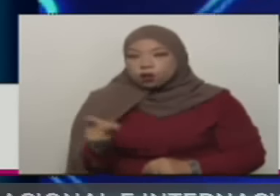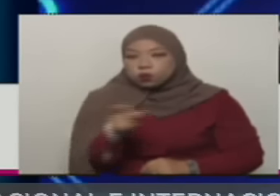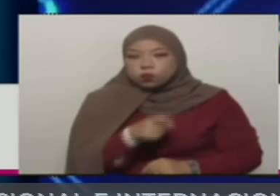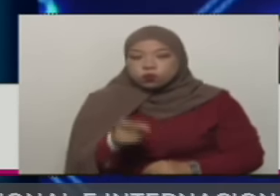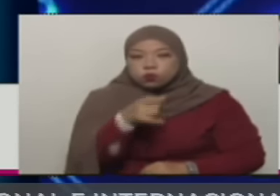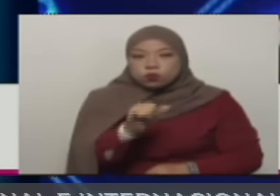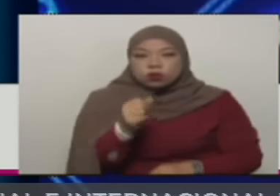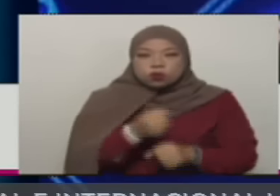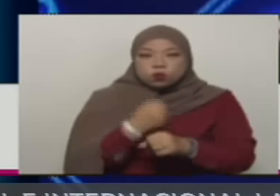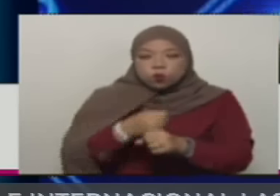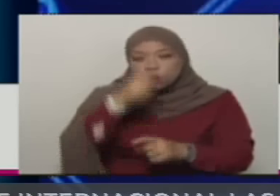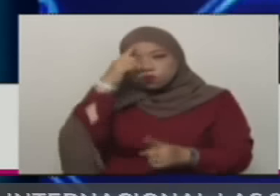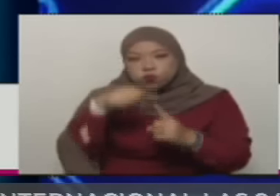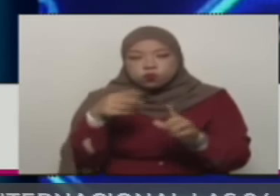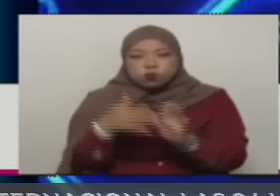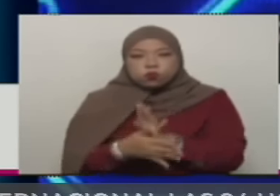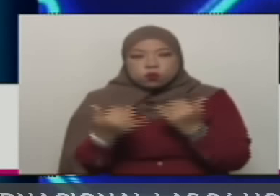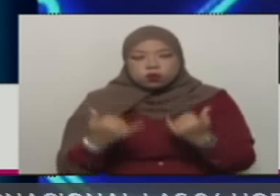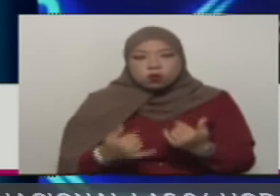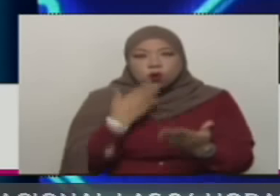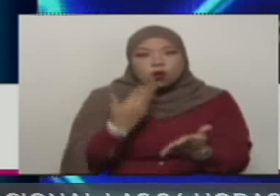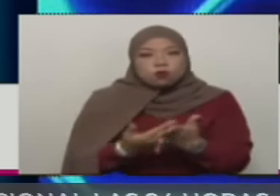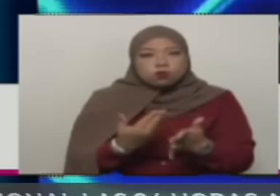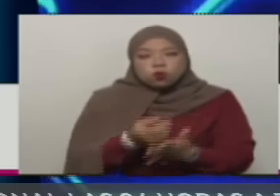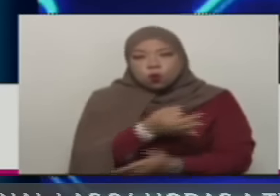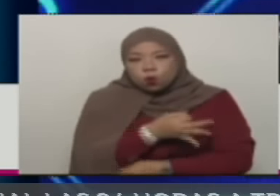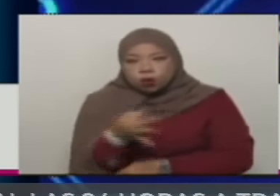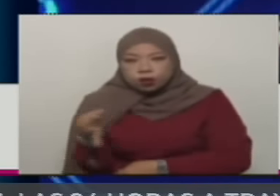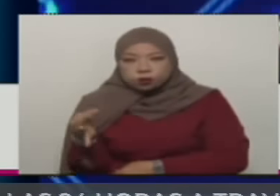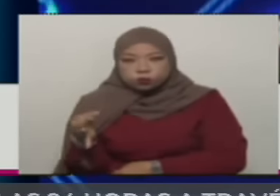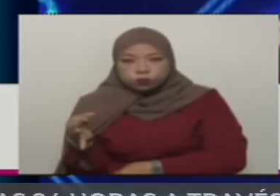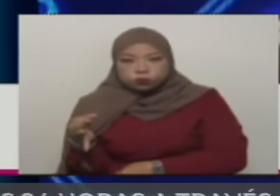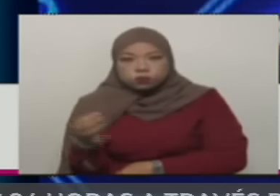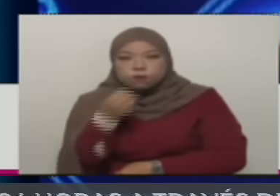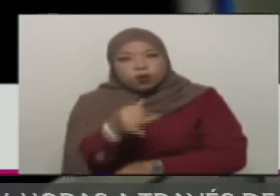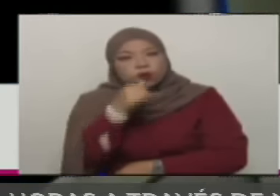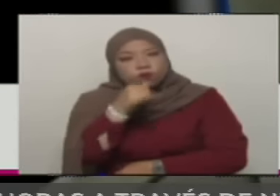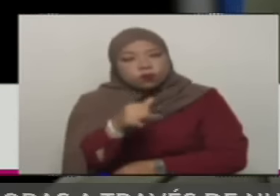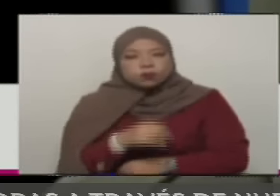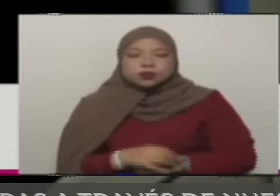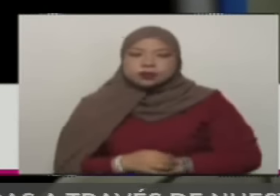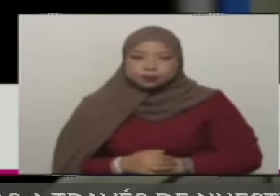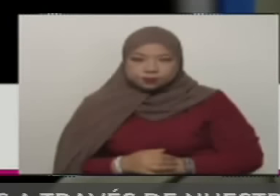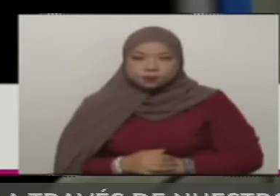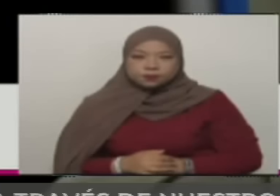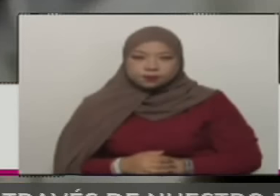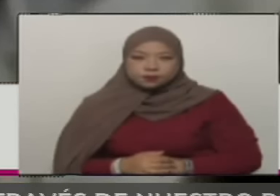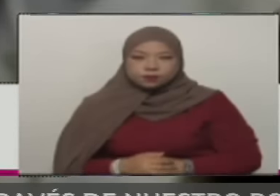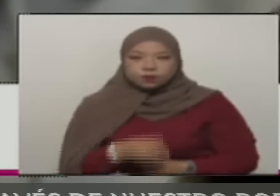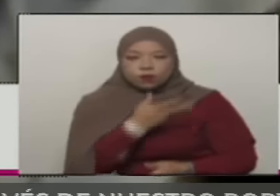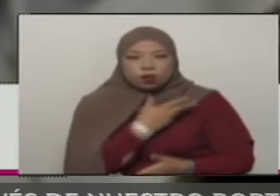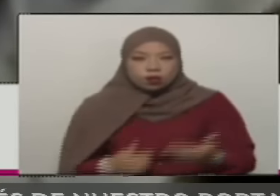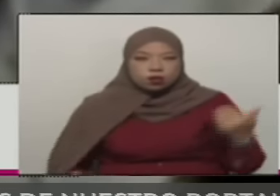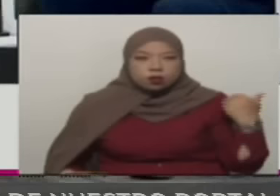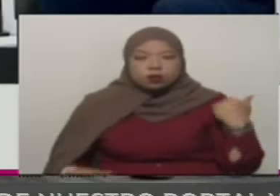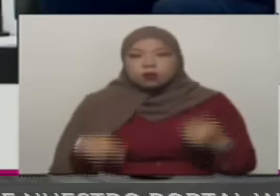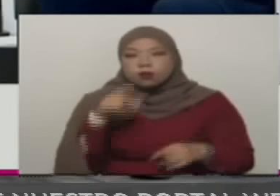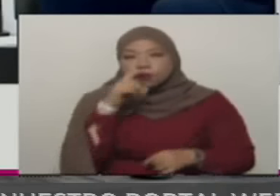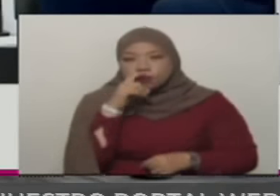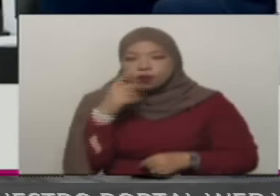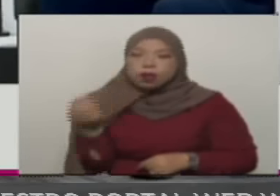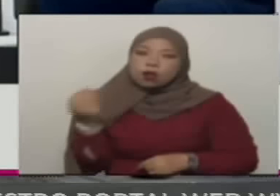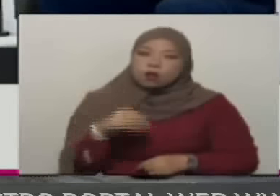tenemos el camino correcto, tenemos el proyecto correcto, hay que cuidarlo. Así que son buenas noticias, pues. Presidente, y estas buenas noticias para nosotros son